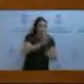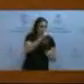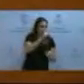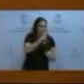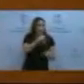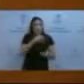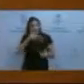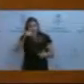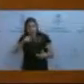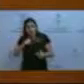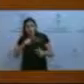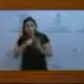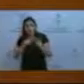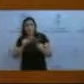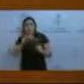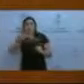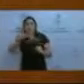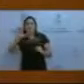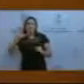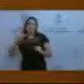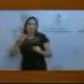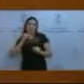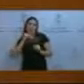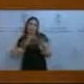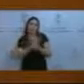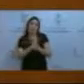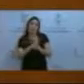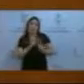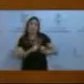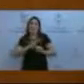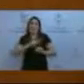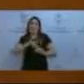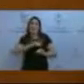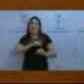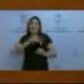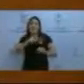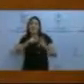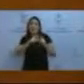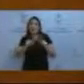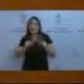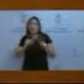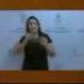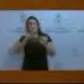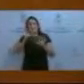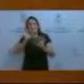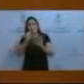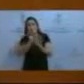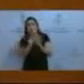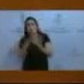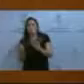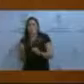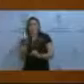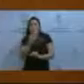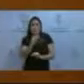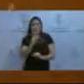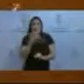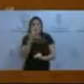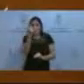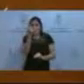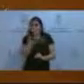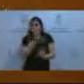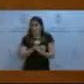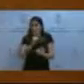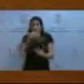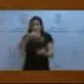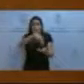vamos casi al 50%, es decir, 10 puntos por encima de la media nacional. ¿Qué significa esto? Muy sencillo. Si estuviera uno de estos parados aquí, es fácil de